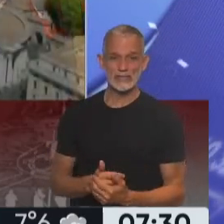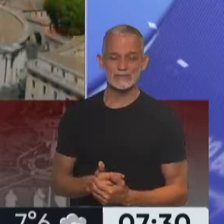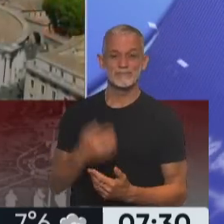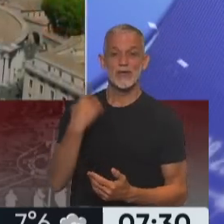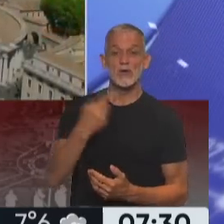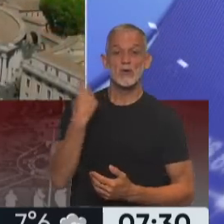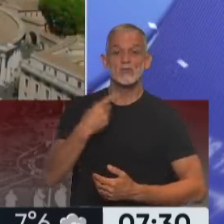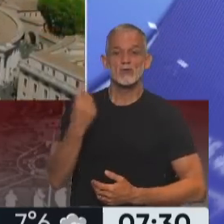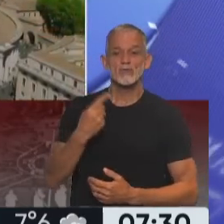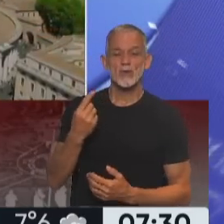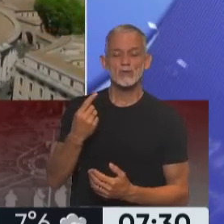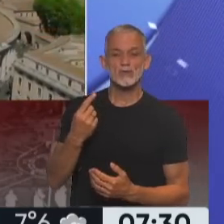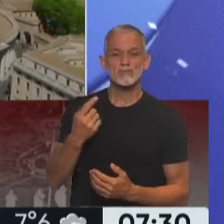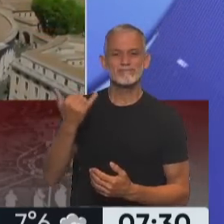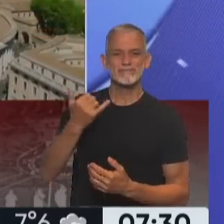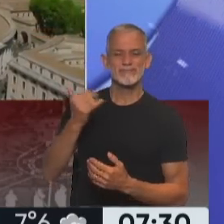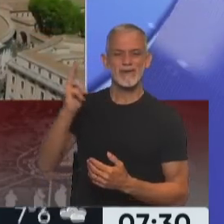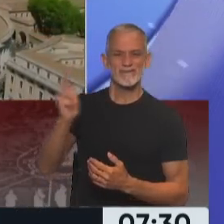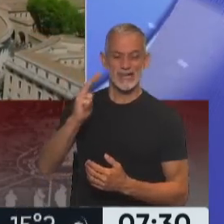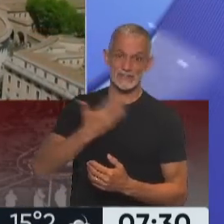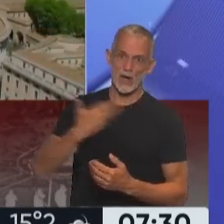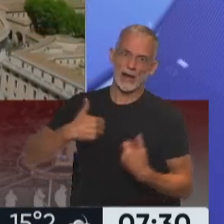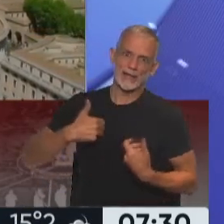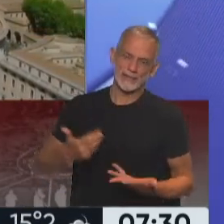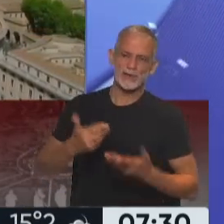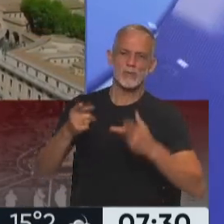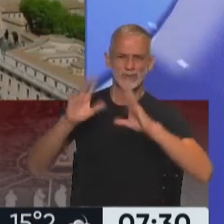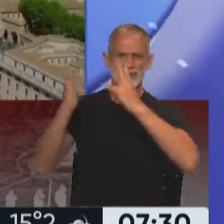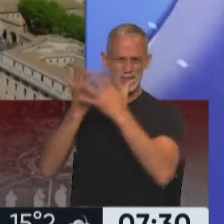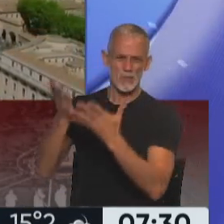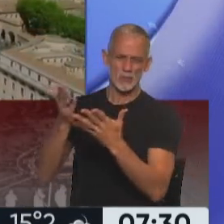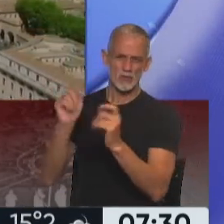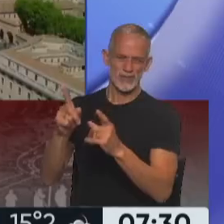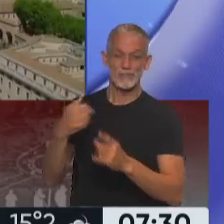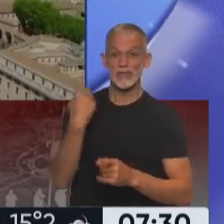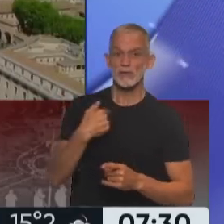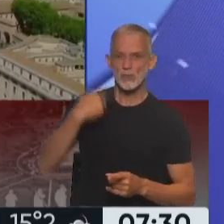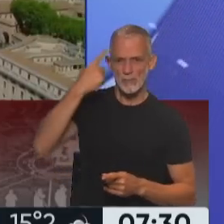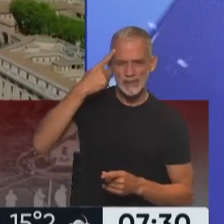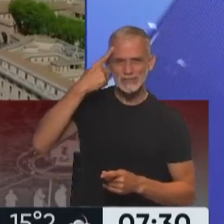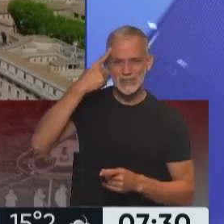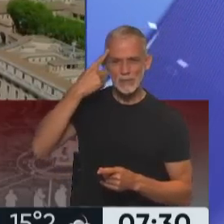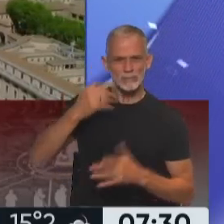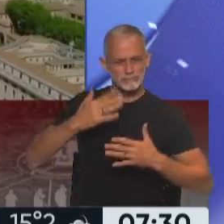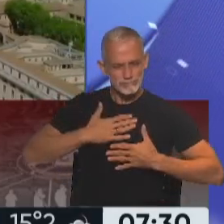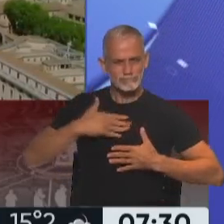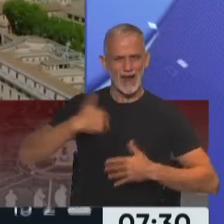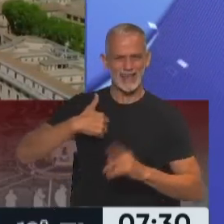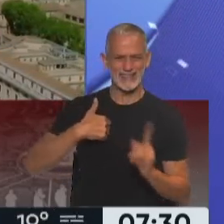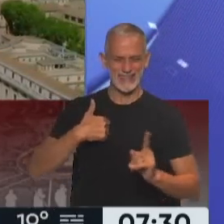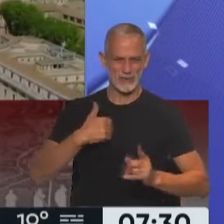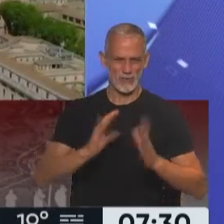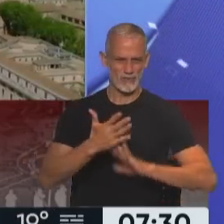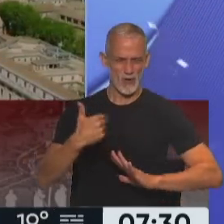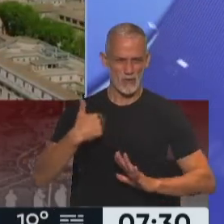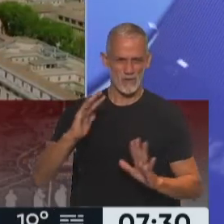nosotros tenemos a Francisco, argentino, pero también del mundo, y nosotros pensamos en la impronta nuestra para esto. Que